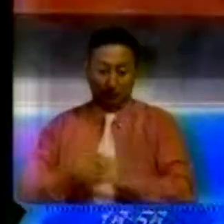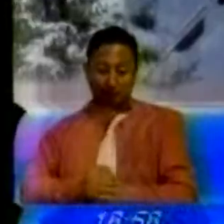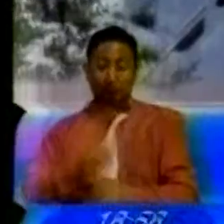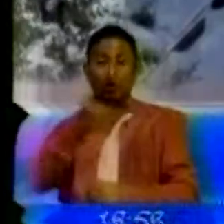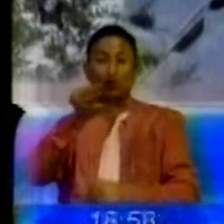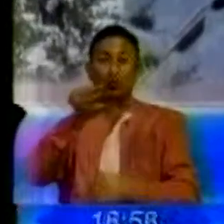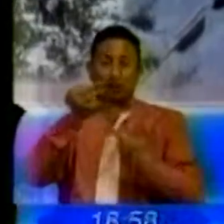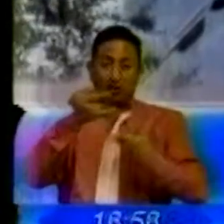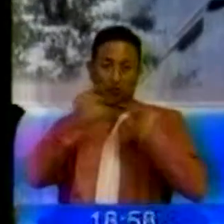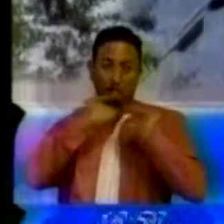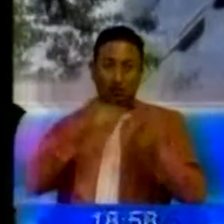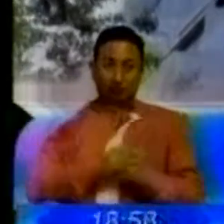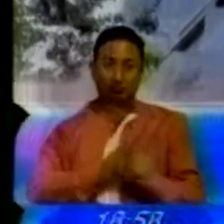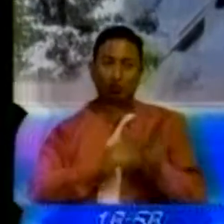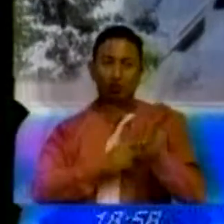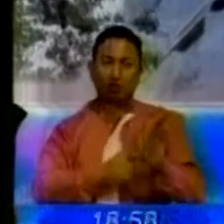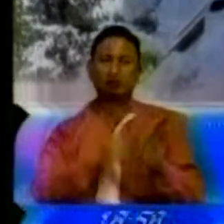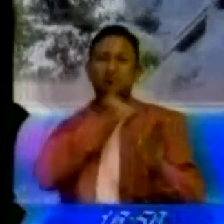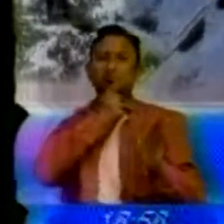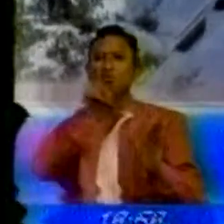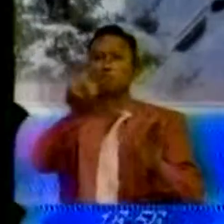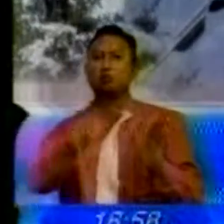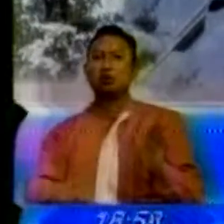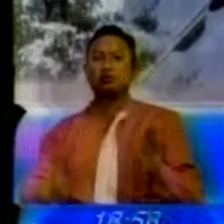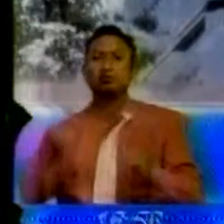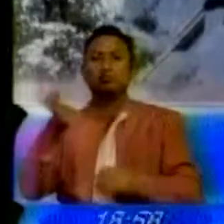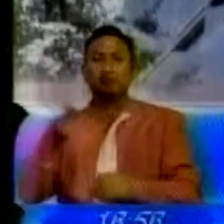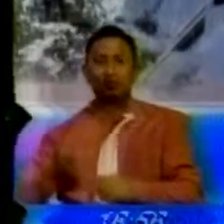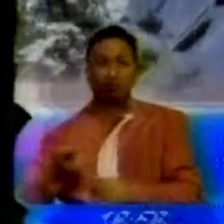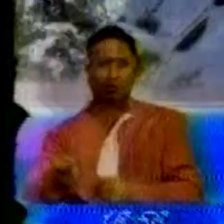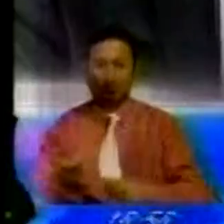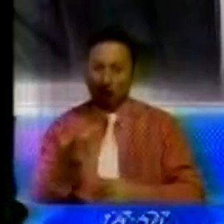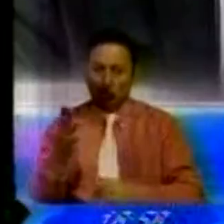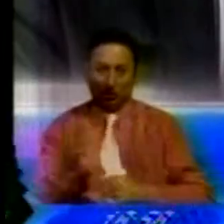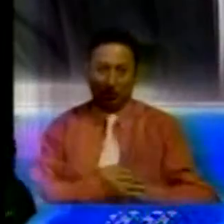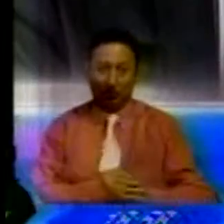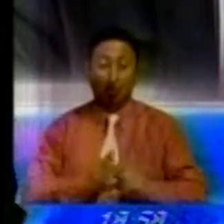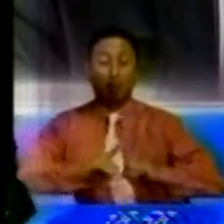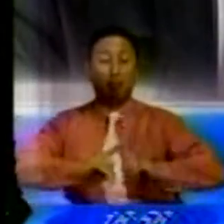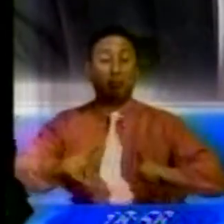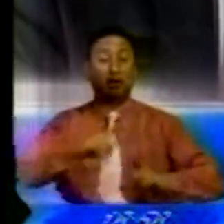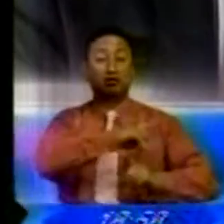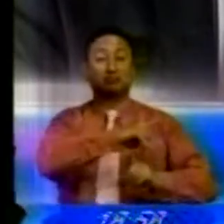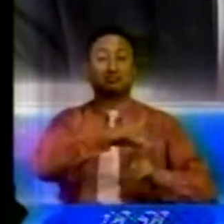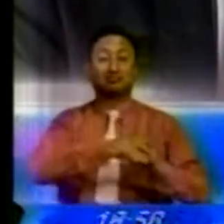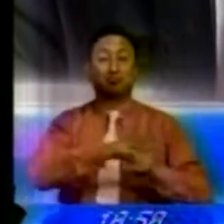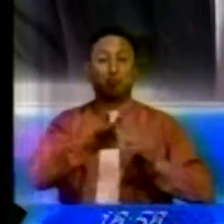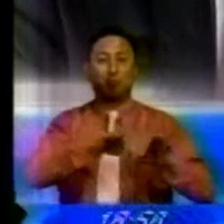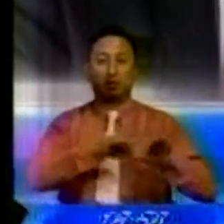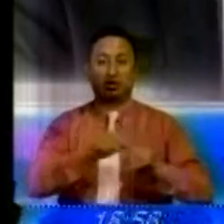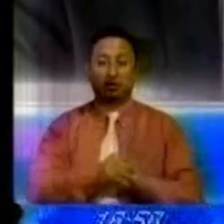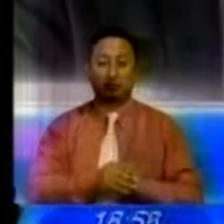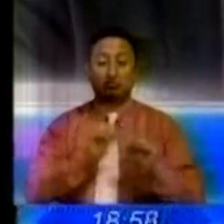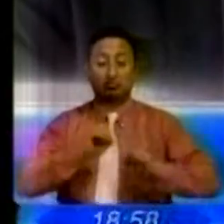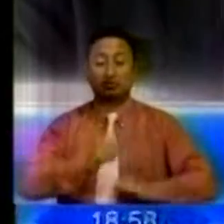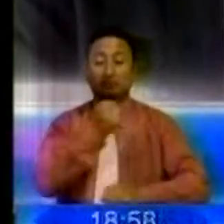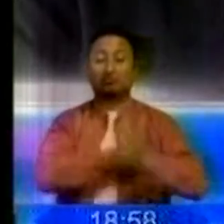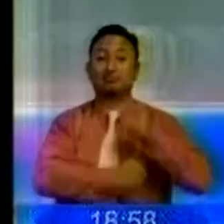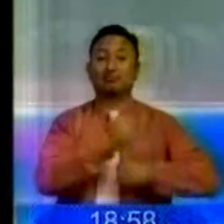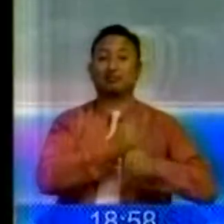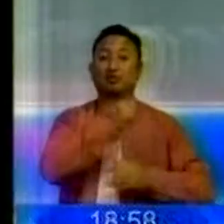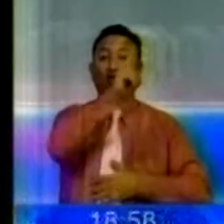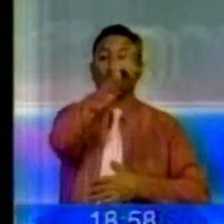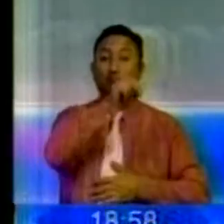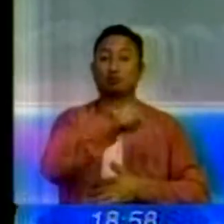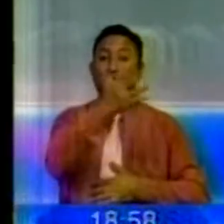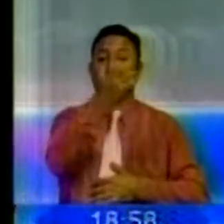fueron publicados no revelan qué funcionarios recibieron el supuesto pago, pero Rodas explica que a pesar de que fue en 2015 que se